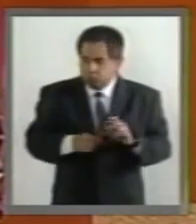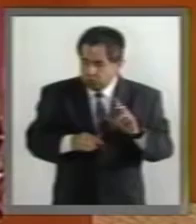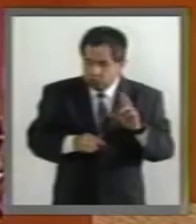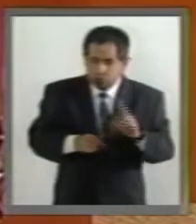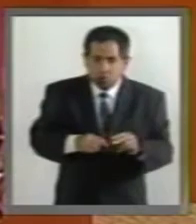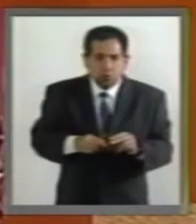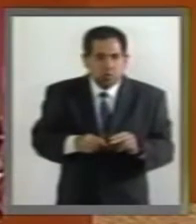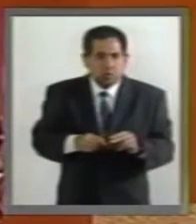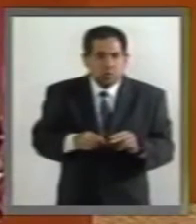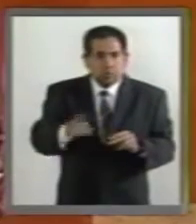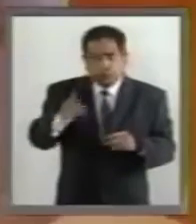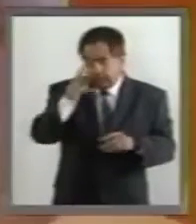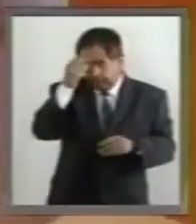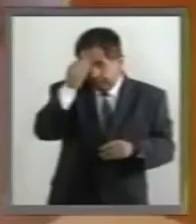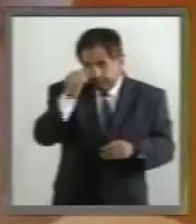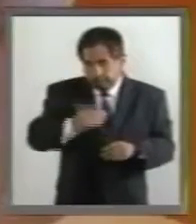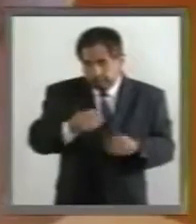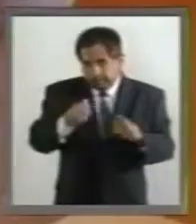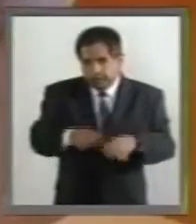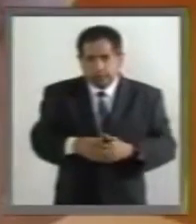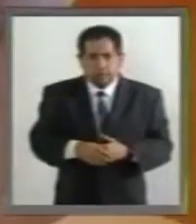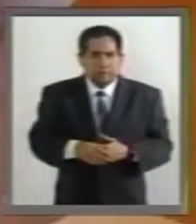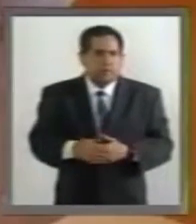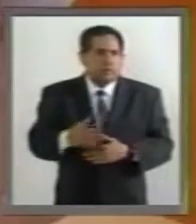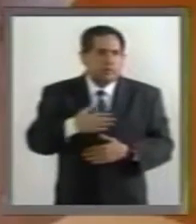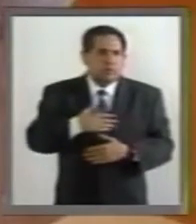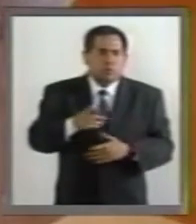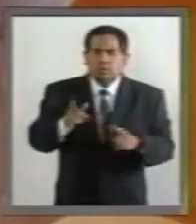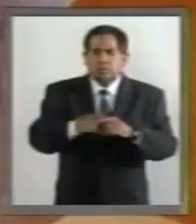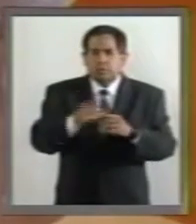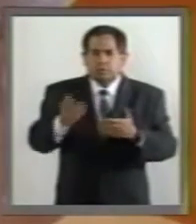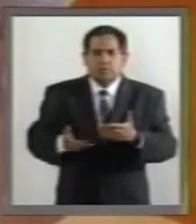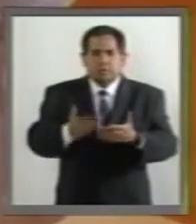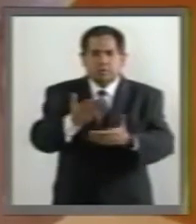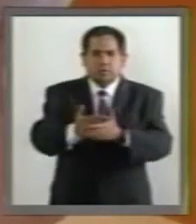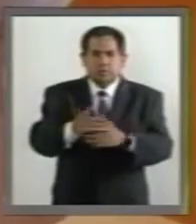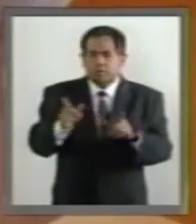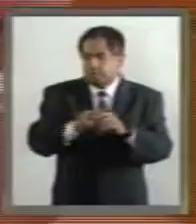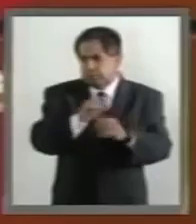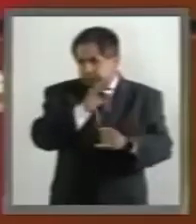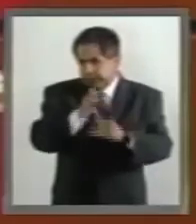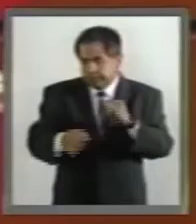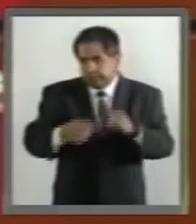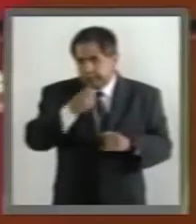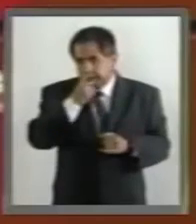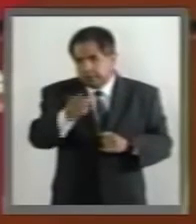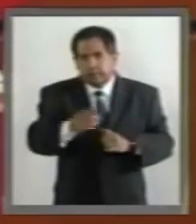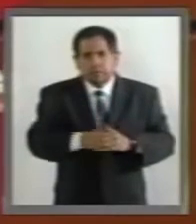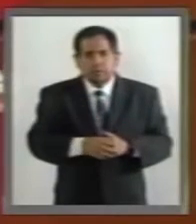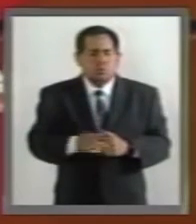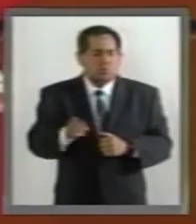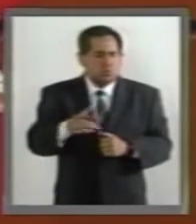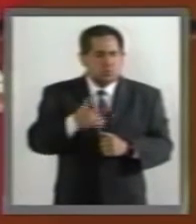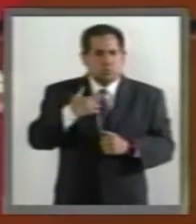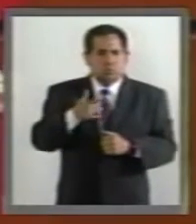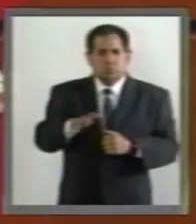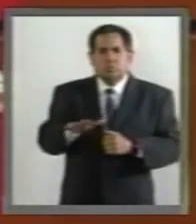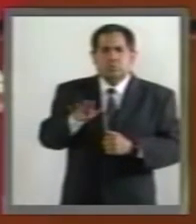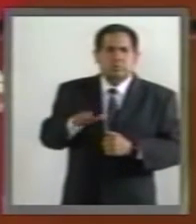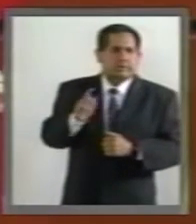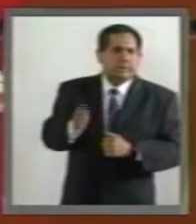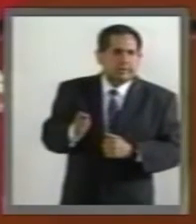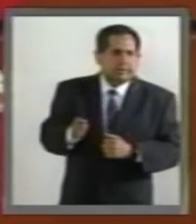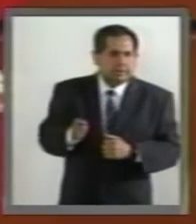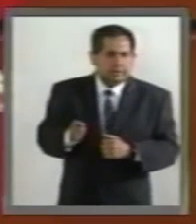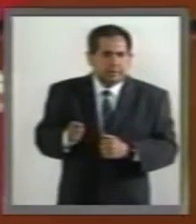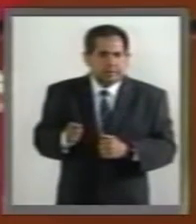una situación terrible. Yo simplemente quiero terminar diciendo una parte que me llamó mucho la atención